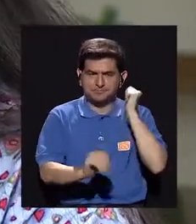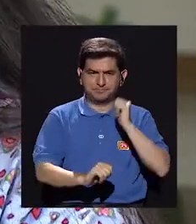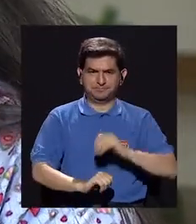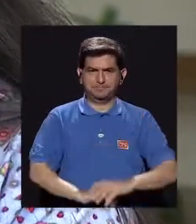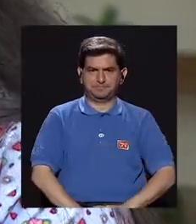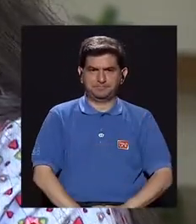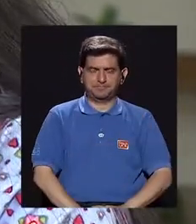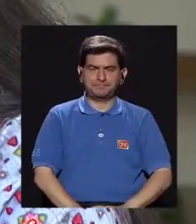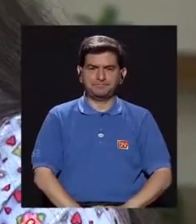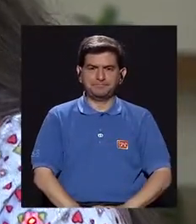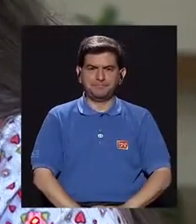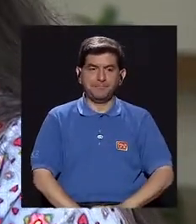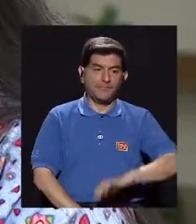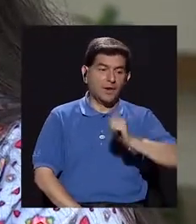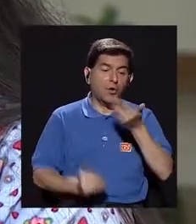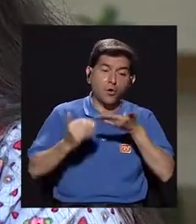¿verdad?